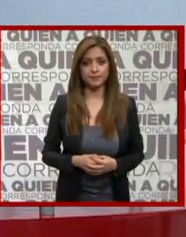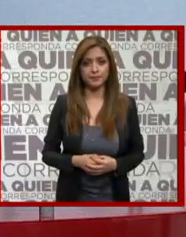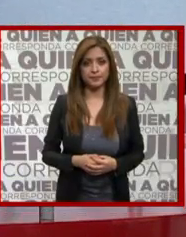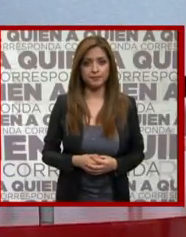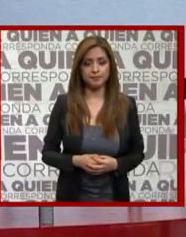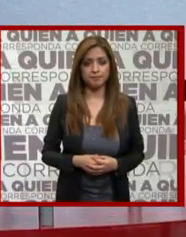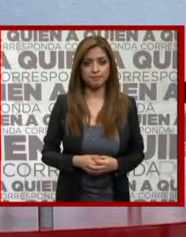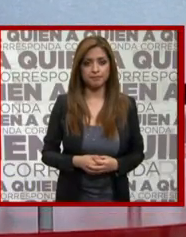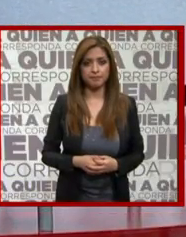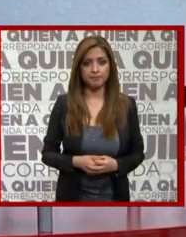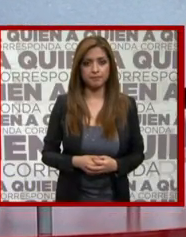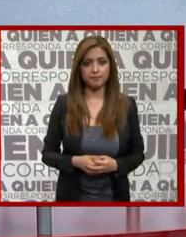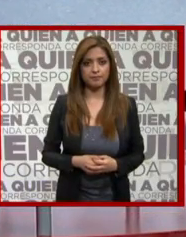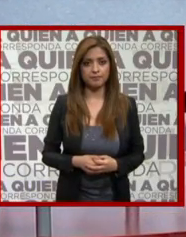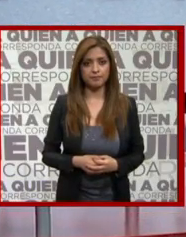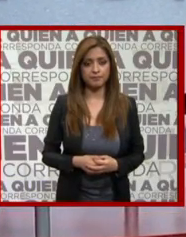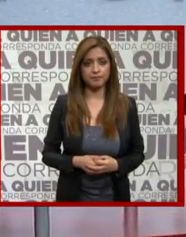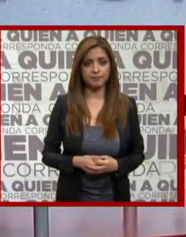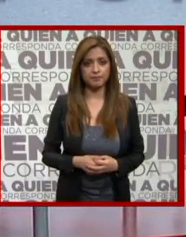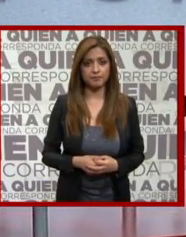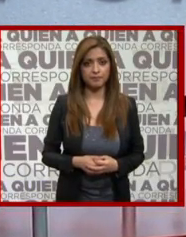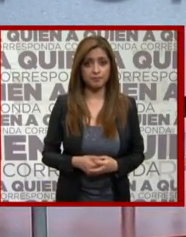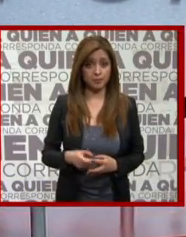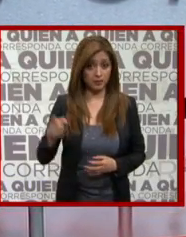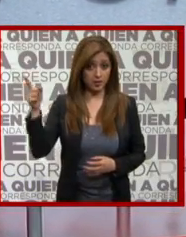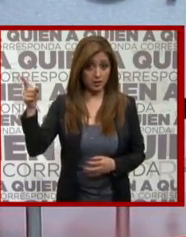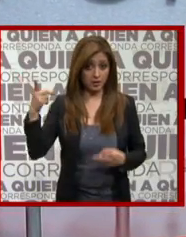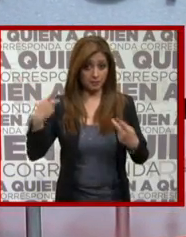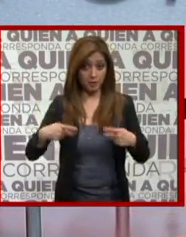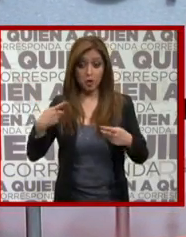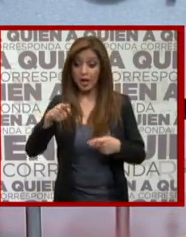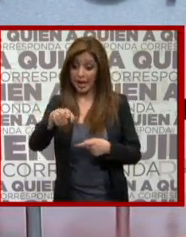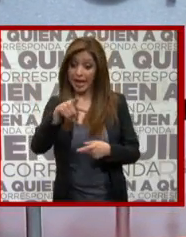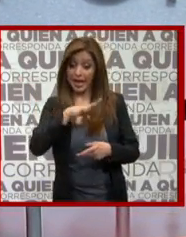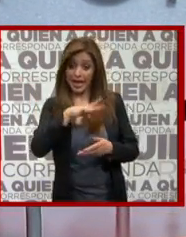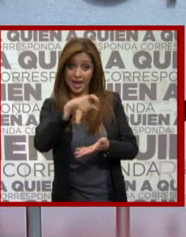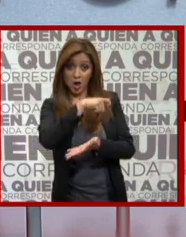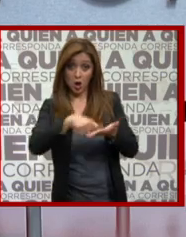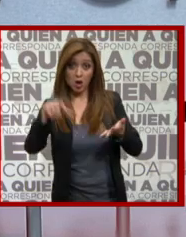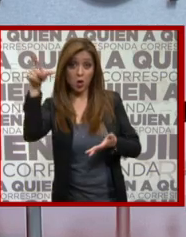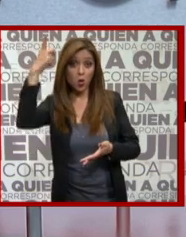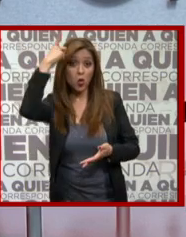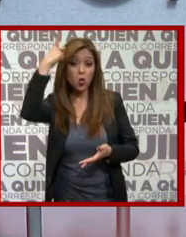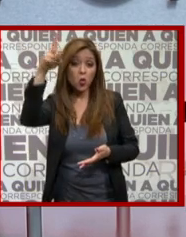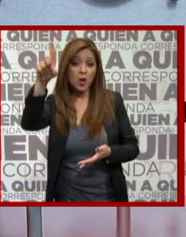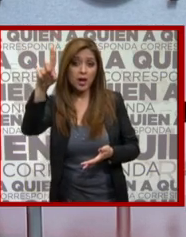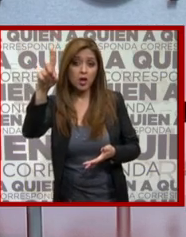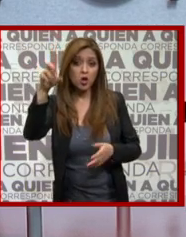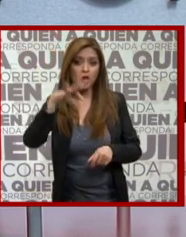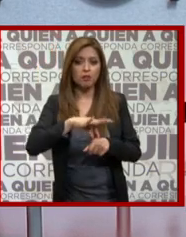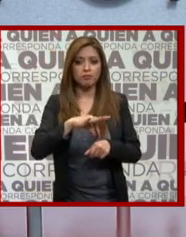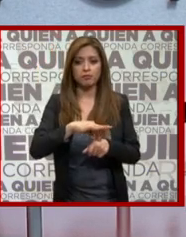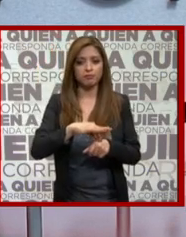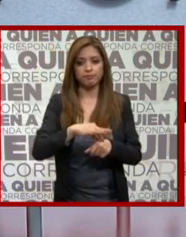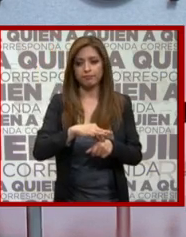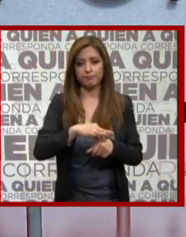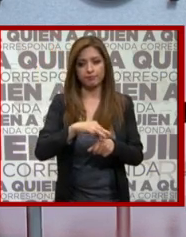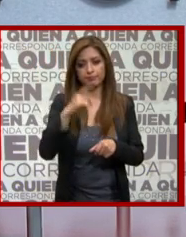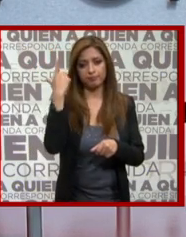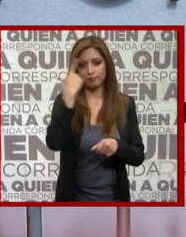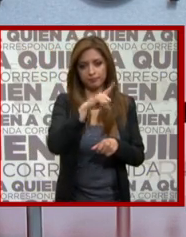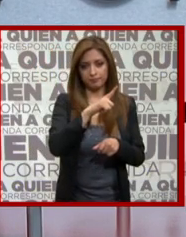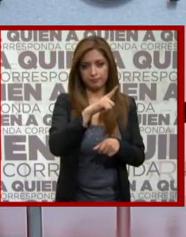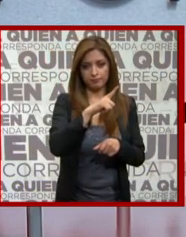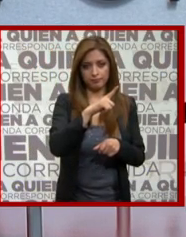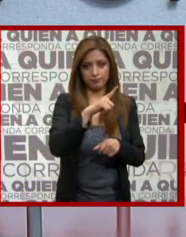Ah, caramba. Donde compré el lente, el doctor que se lo recomendó en el seguro es dueño de la clínica. Ah, qué bien, qué bueno. A